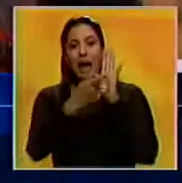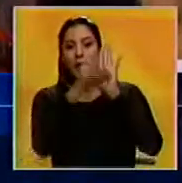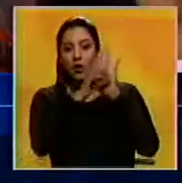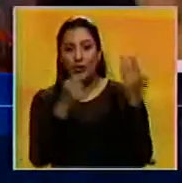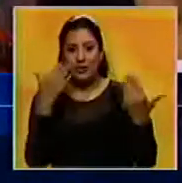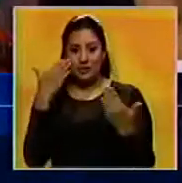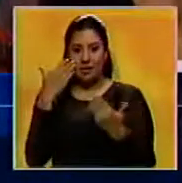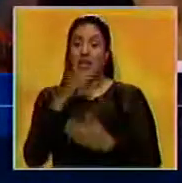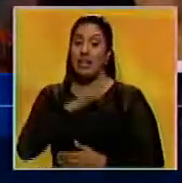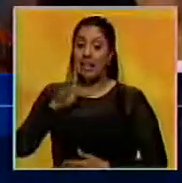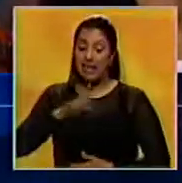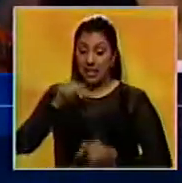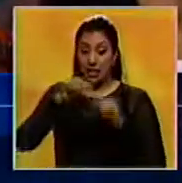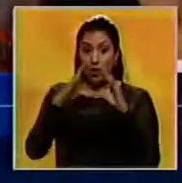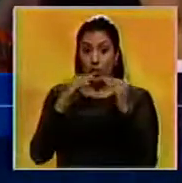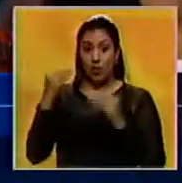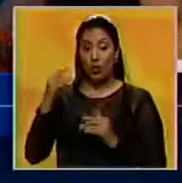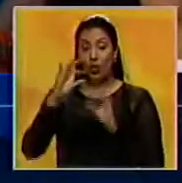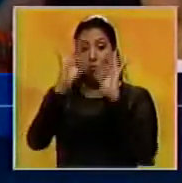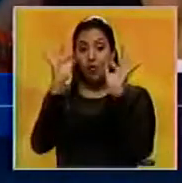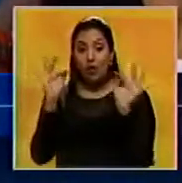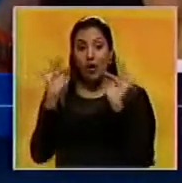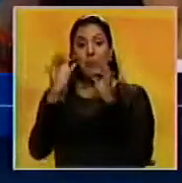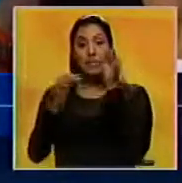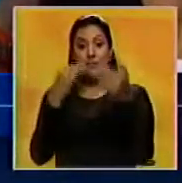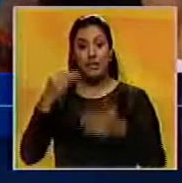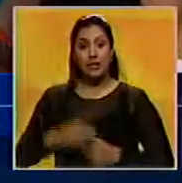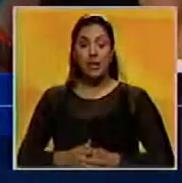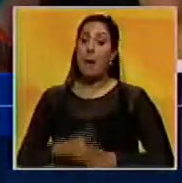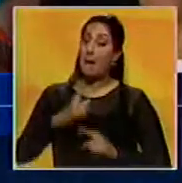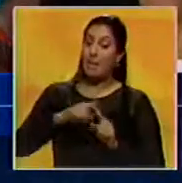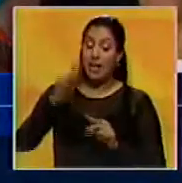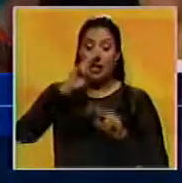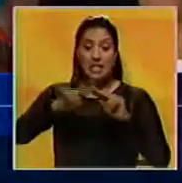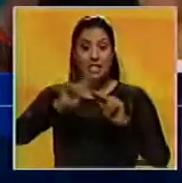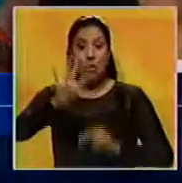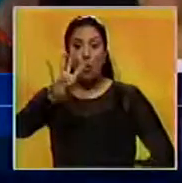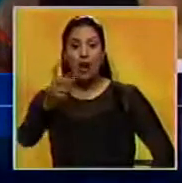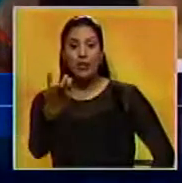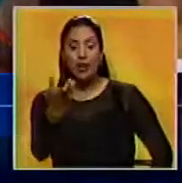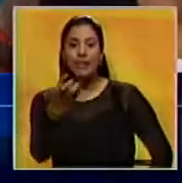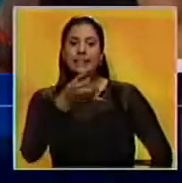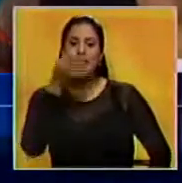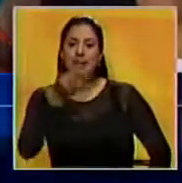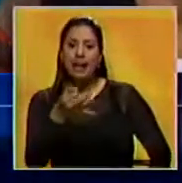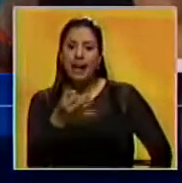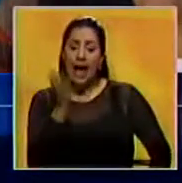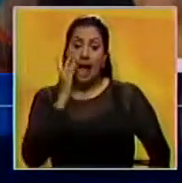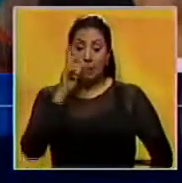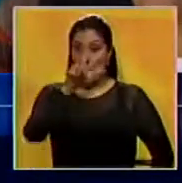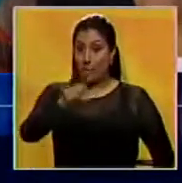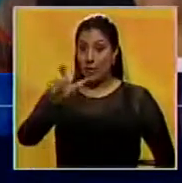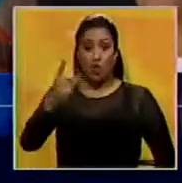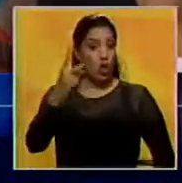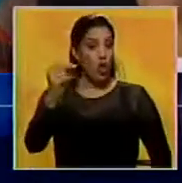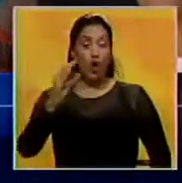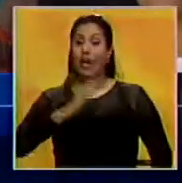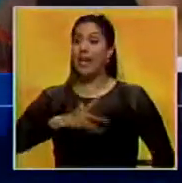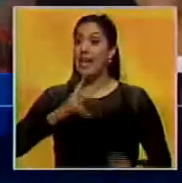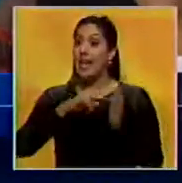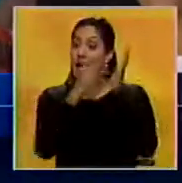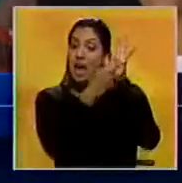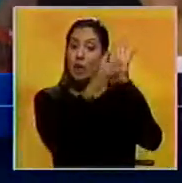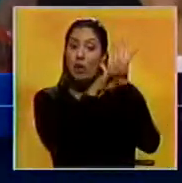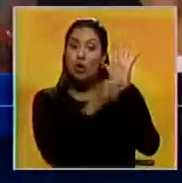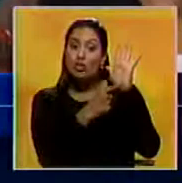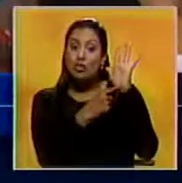tenemos entonces todos estos elementos que aquí se describen. Pero los niños de cuarto grado le explican que si la gente no quiere